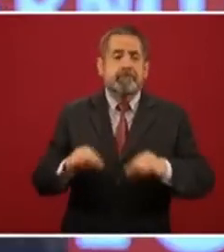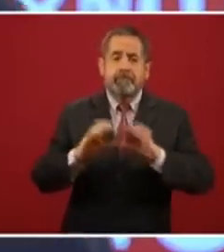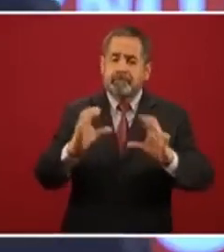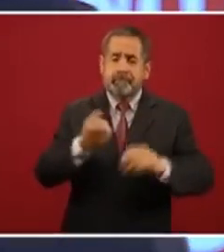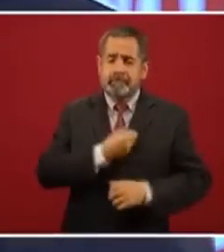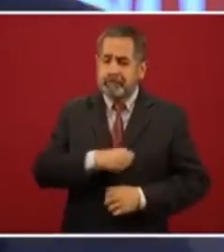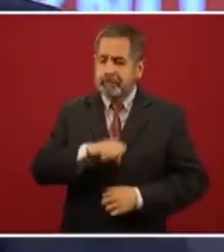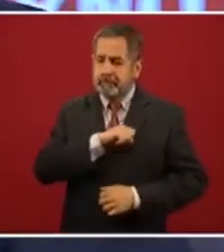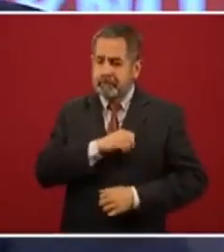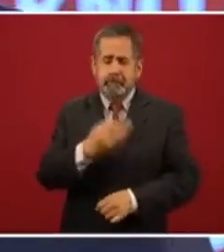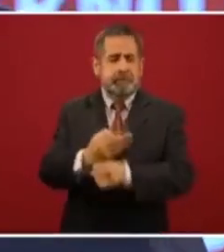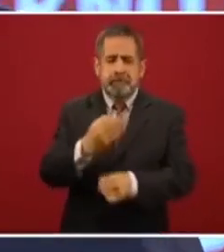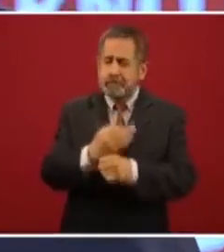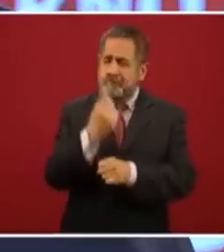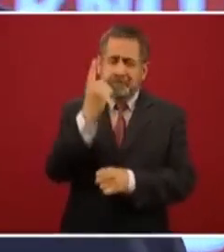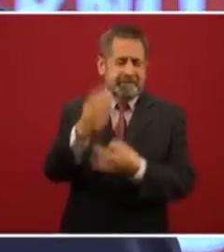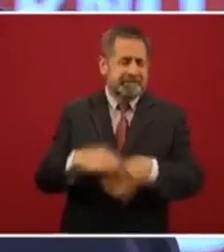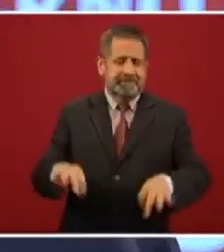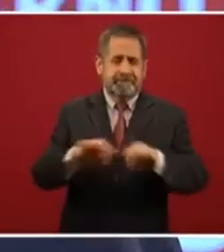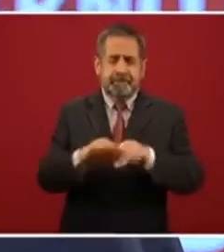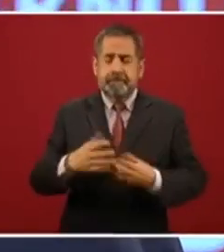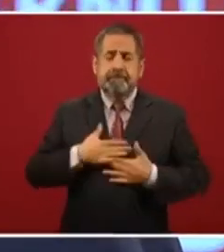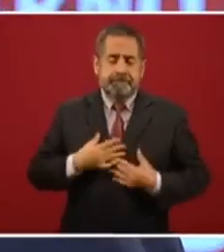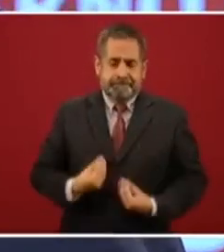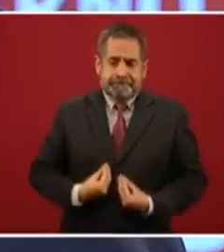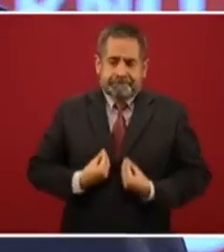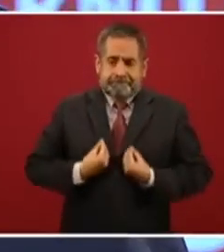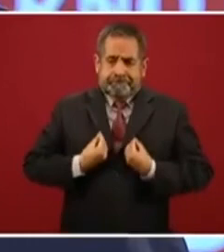salud. Lo más importante de todo es la vida.